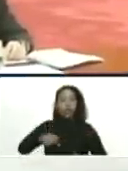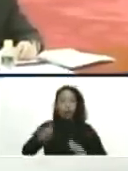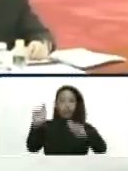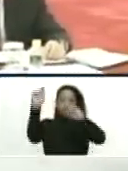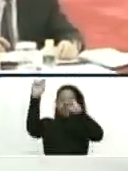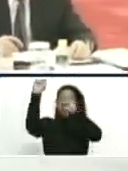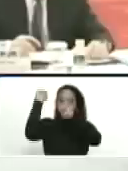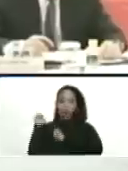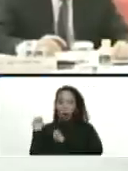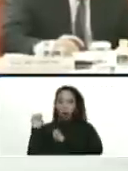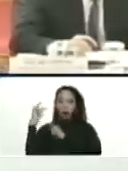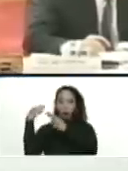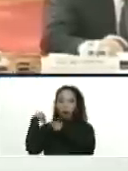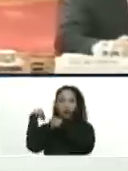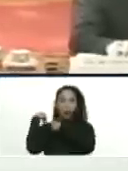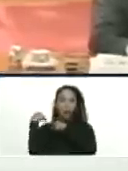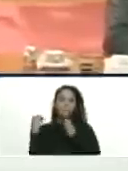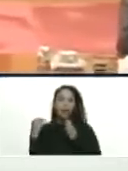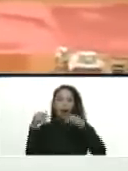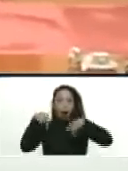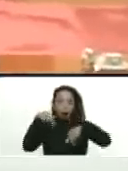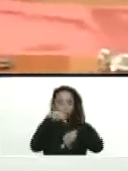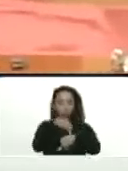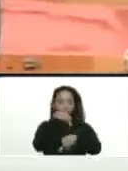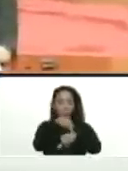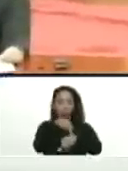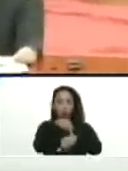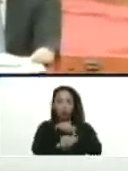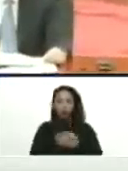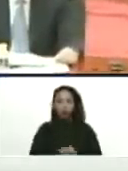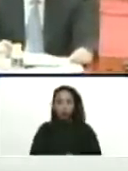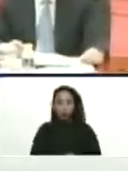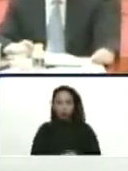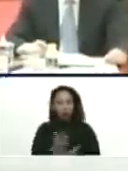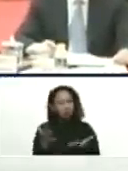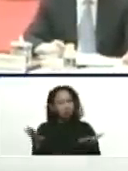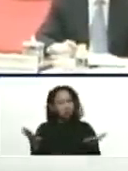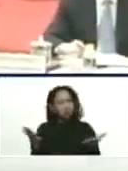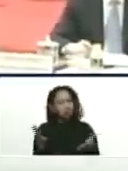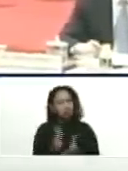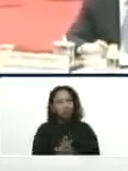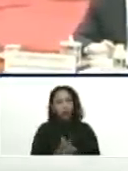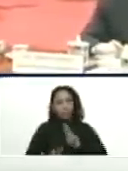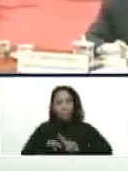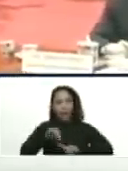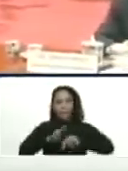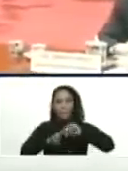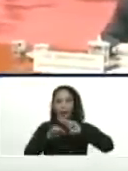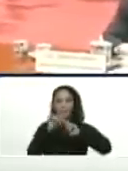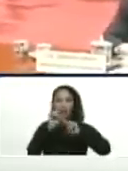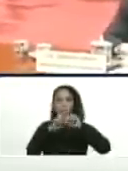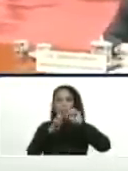mando para esta era de construcción